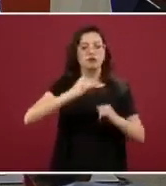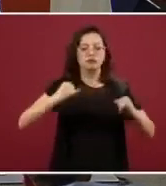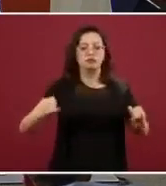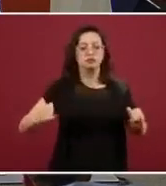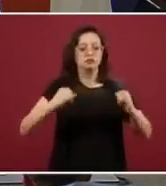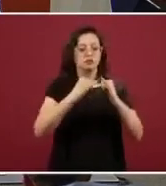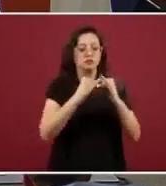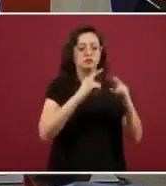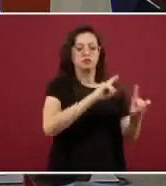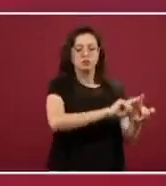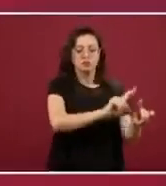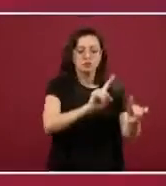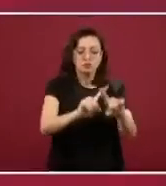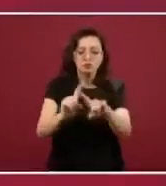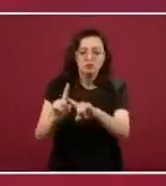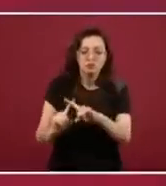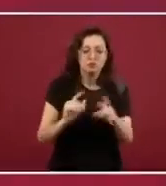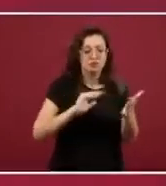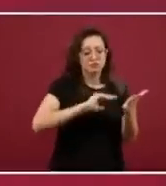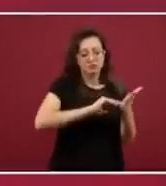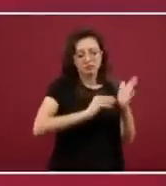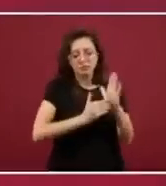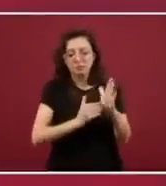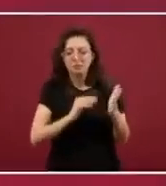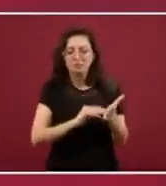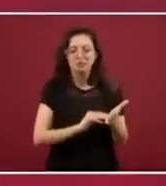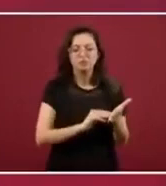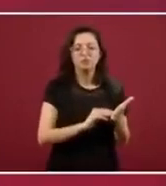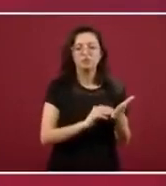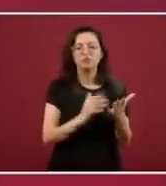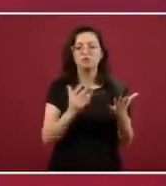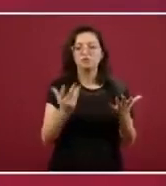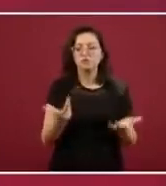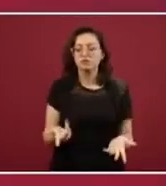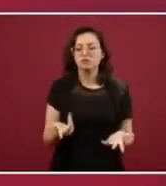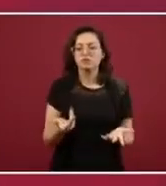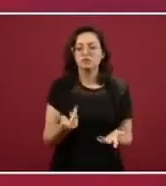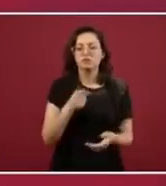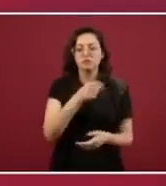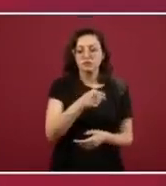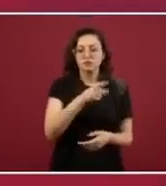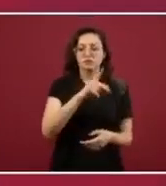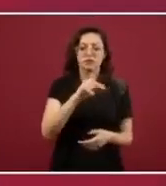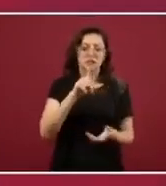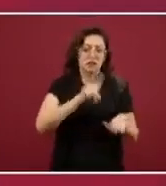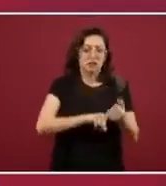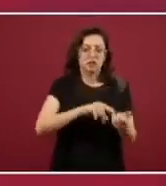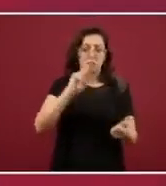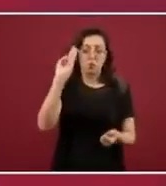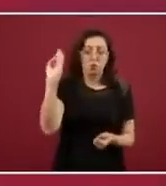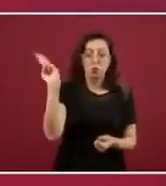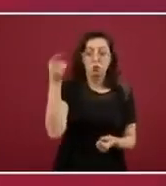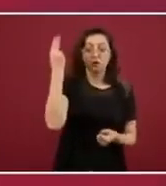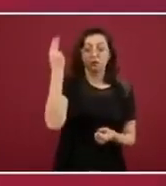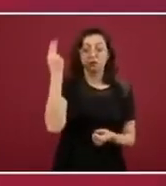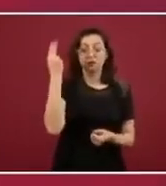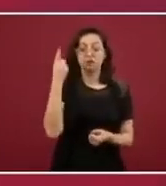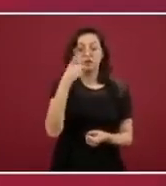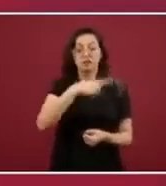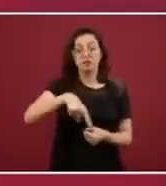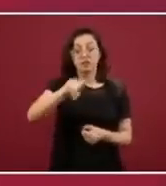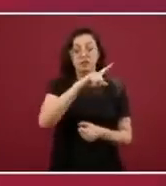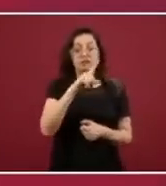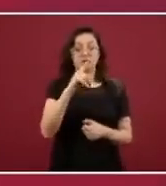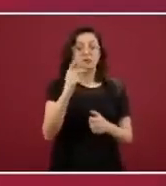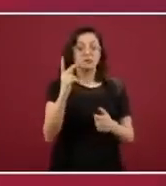instituciones estratégicas, instituciones importantes, por ejemplo, las universidades, las instituciones de educación